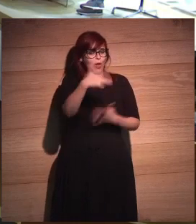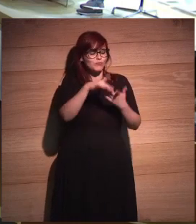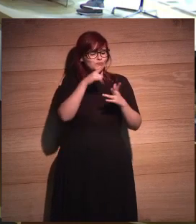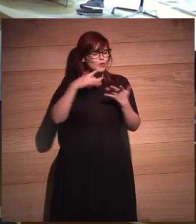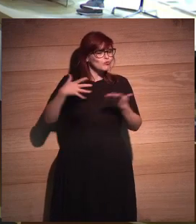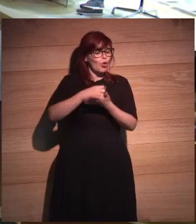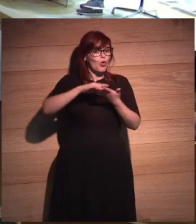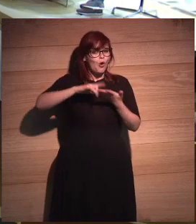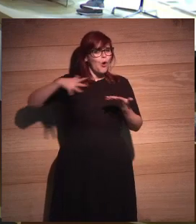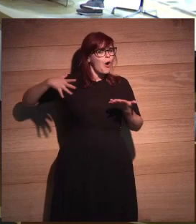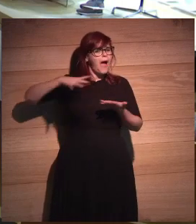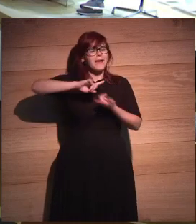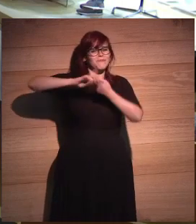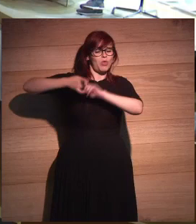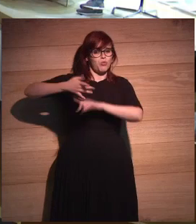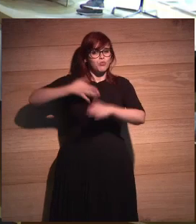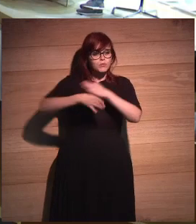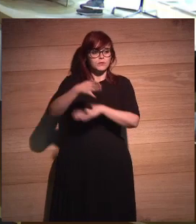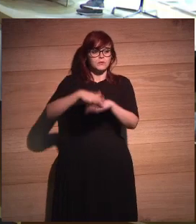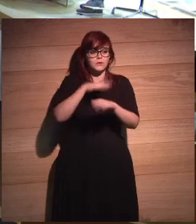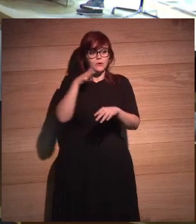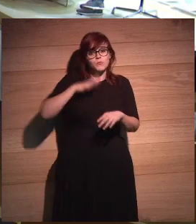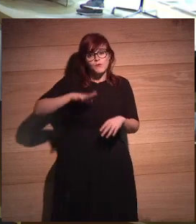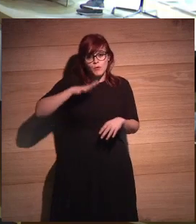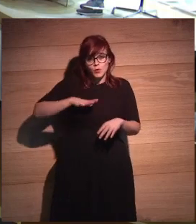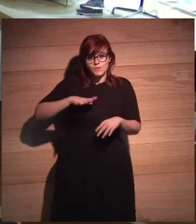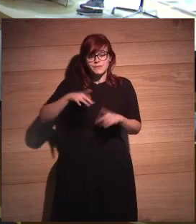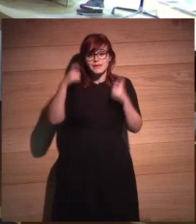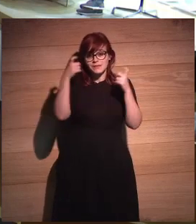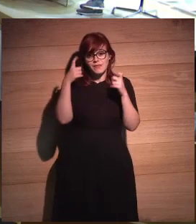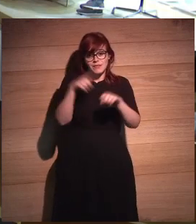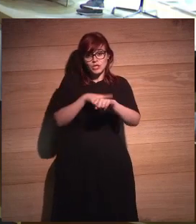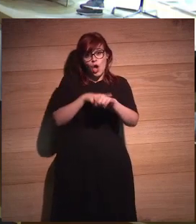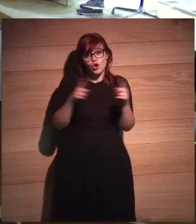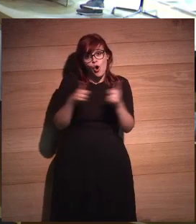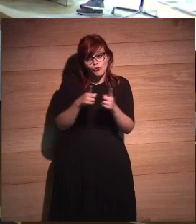cambiado totalmente el acceso y el desarrollo Por favor, esto es del lo contrario tema. que breve.